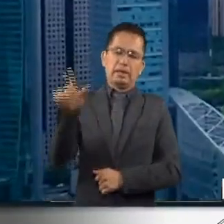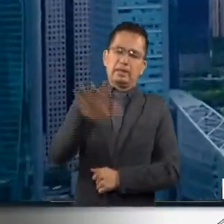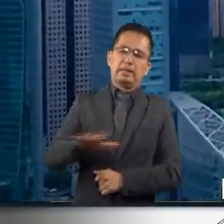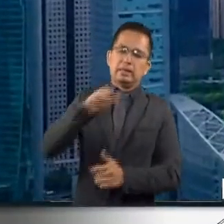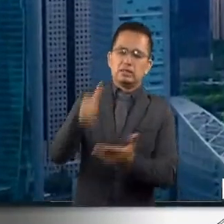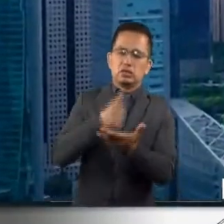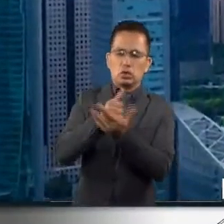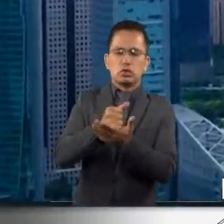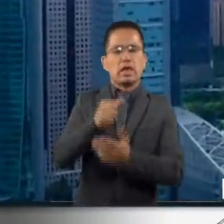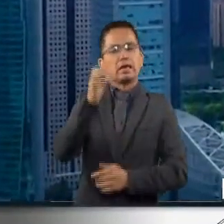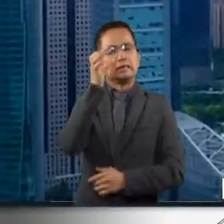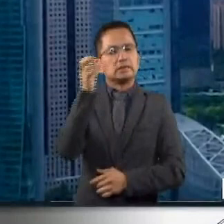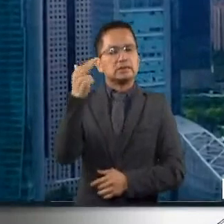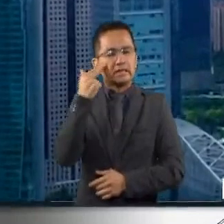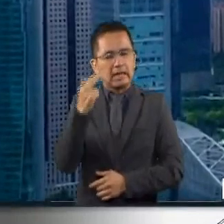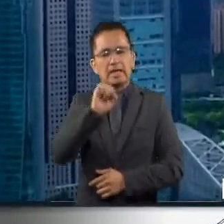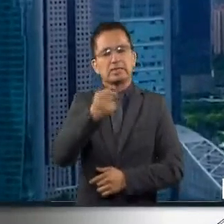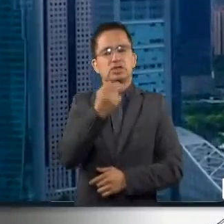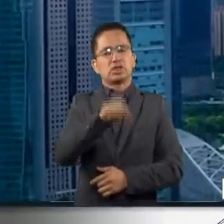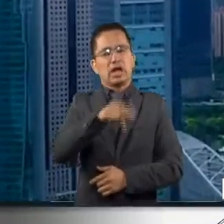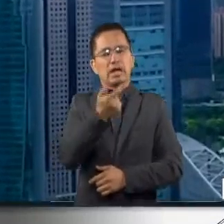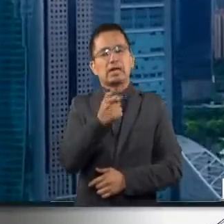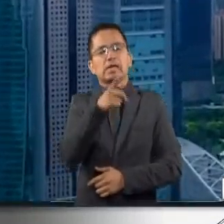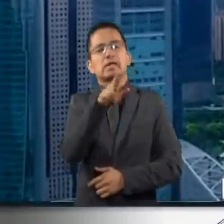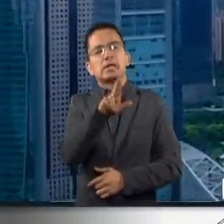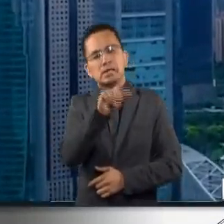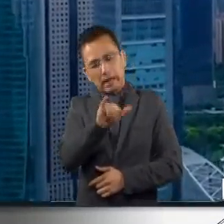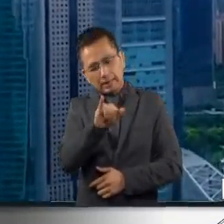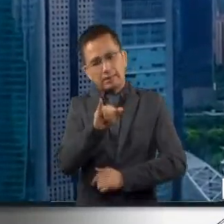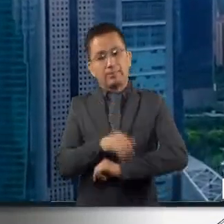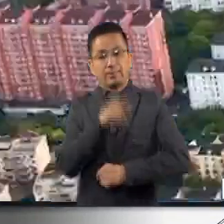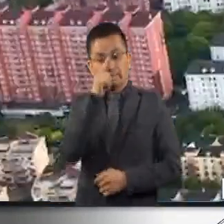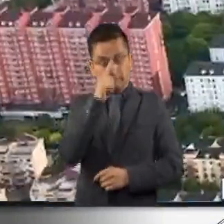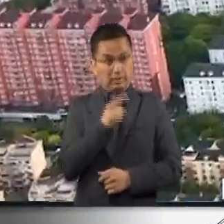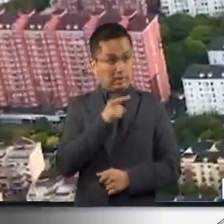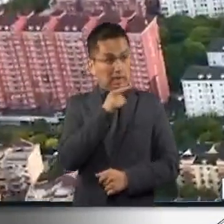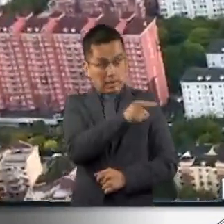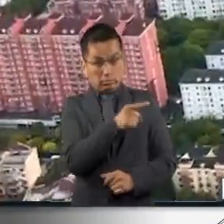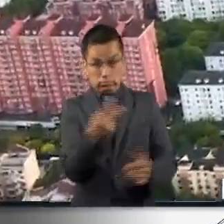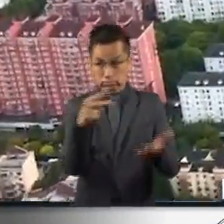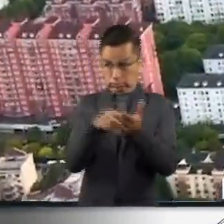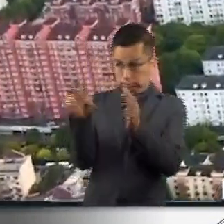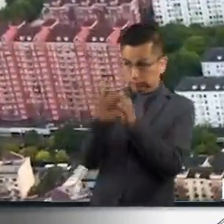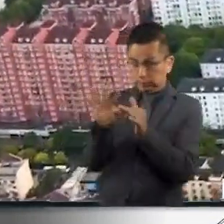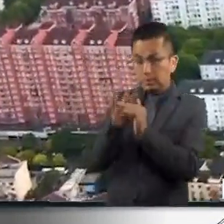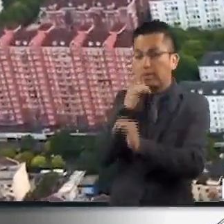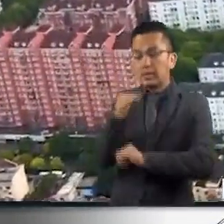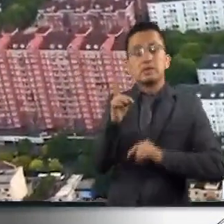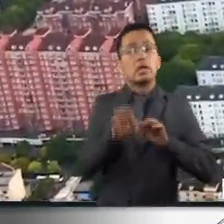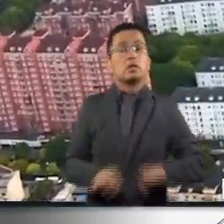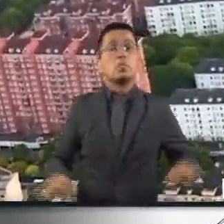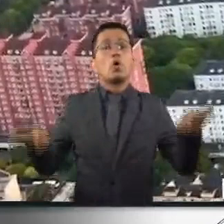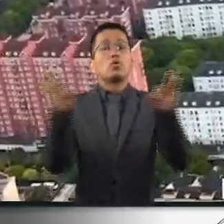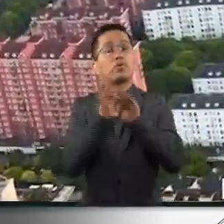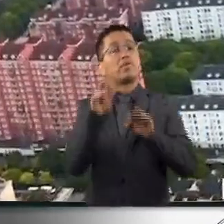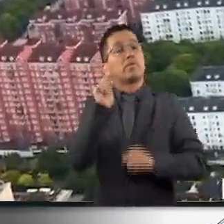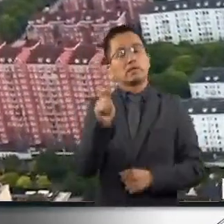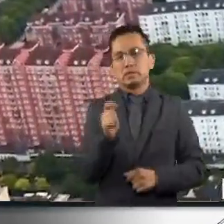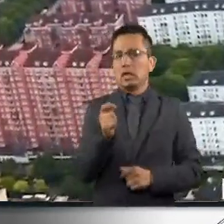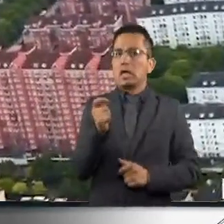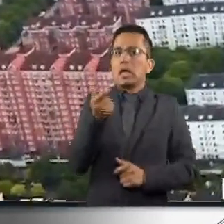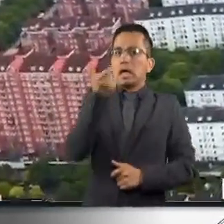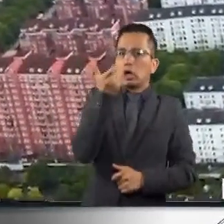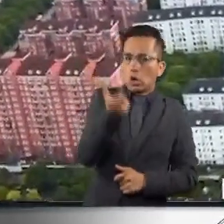en la República Popular China. Durante su comparecencia, destacó la importancia de promover las relaciones económicas, educativas